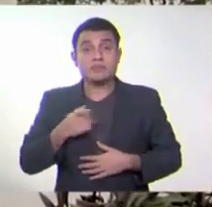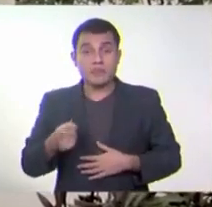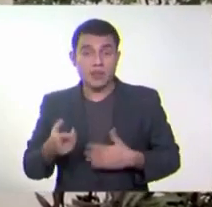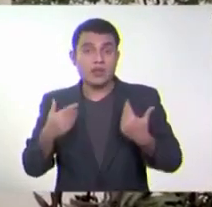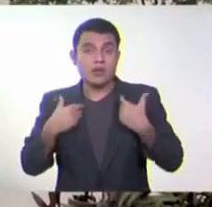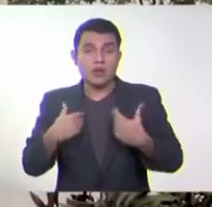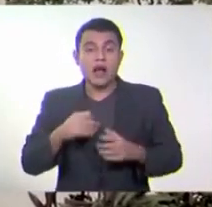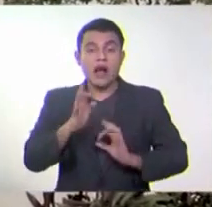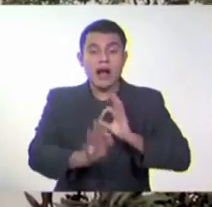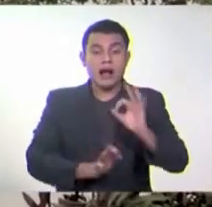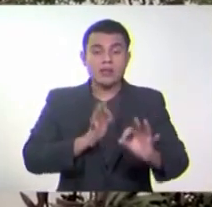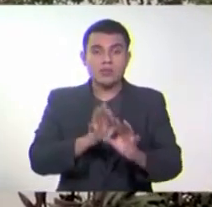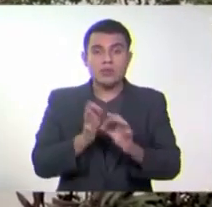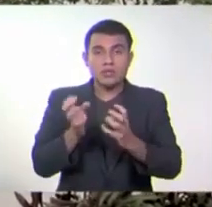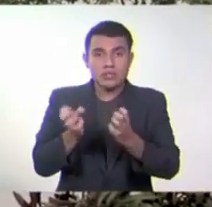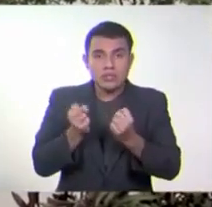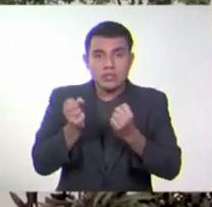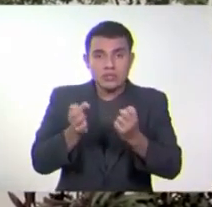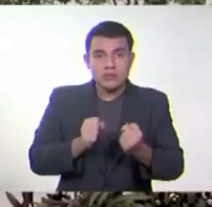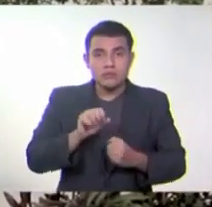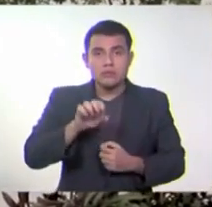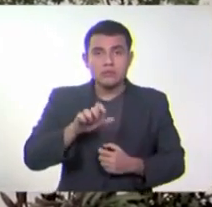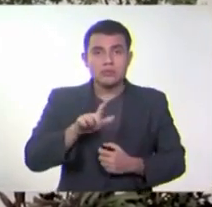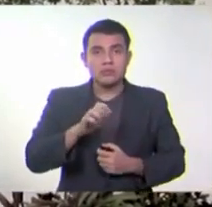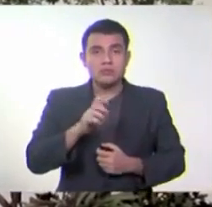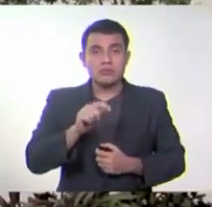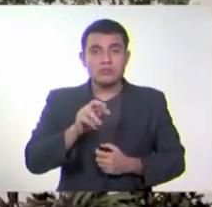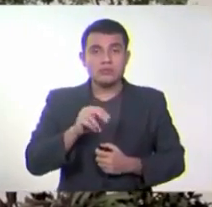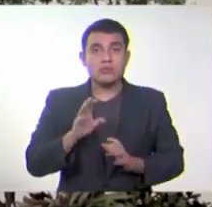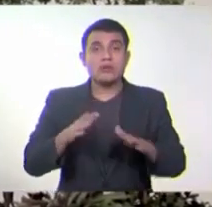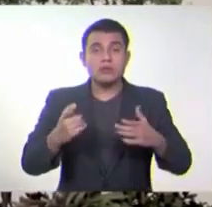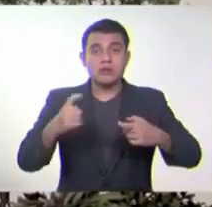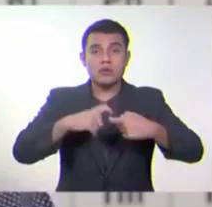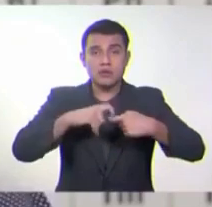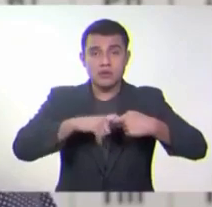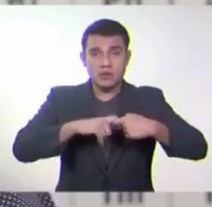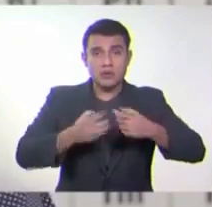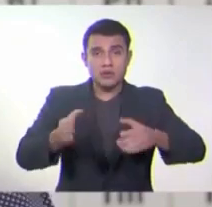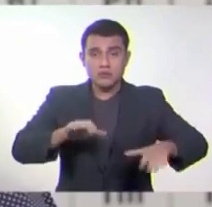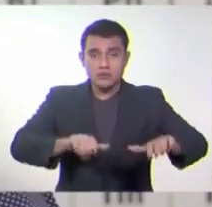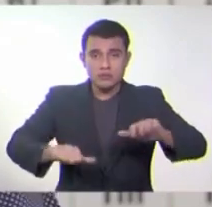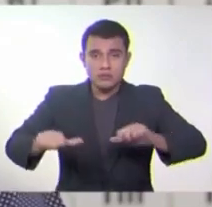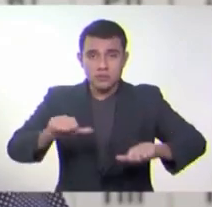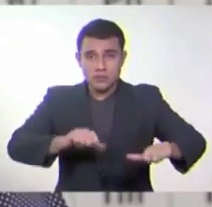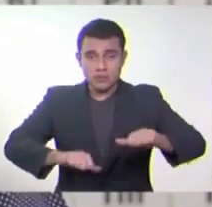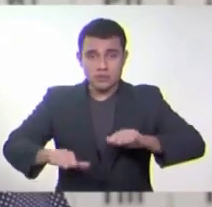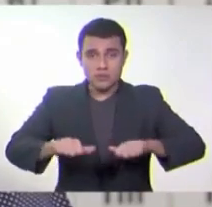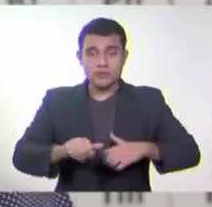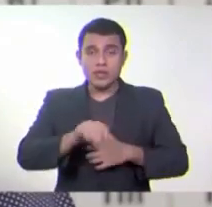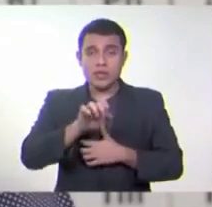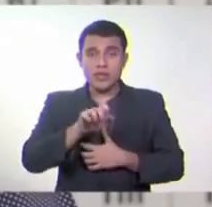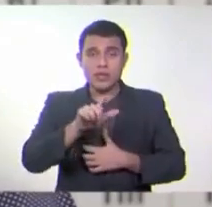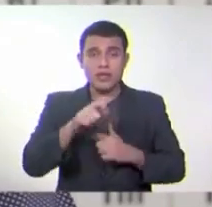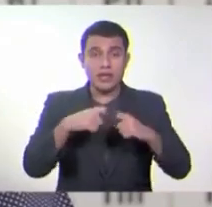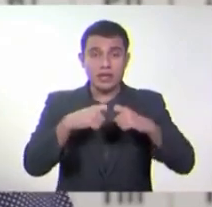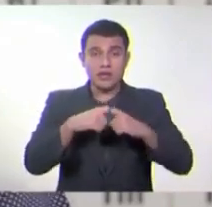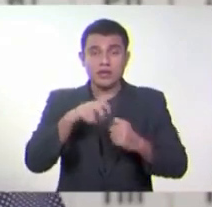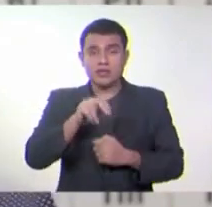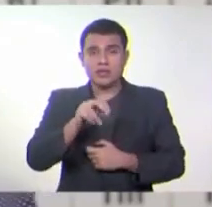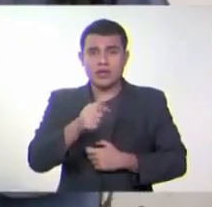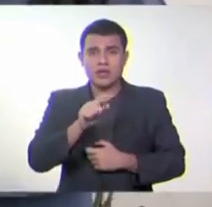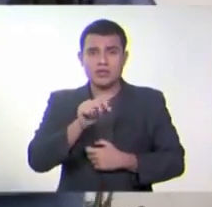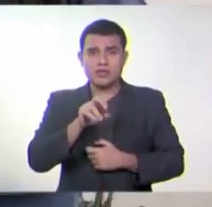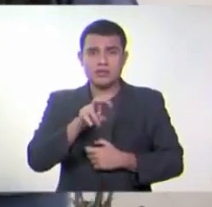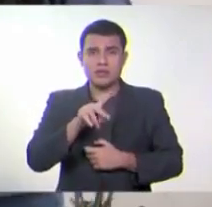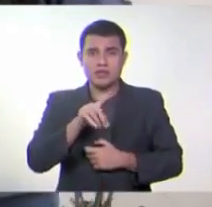a atraer electrones para formar enlaces químicos. La electronegatividad en la tabla periódica